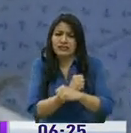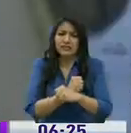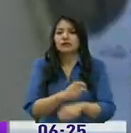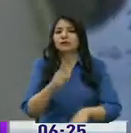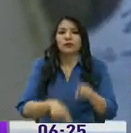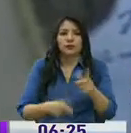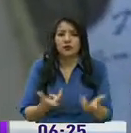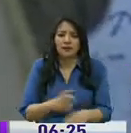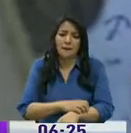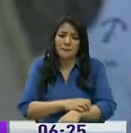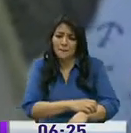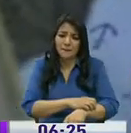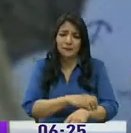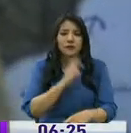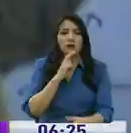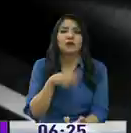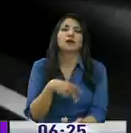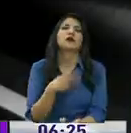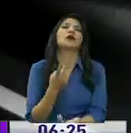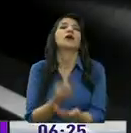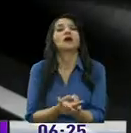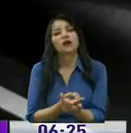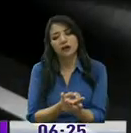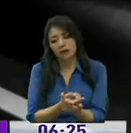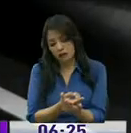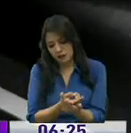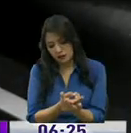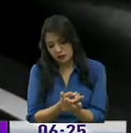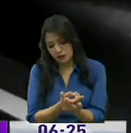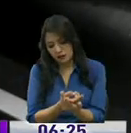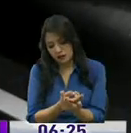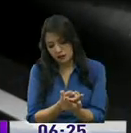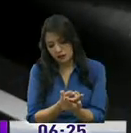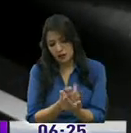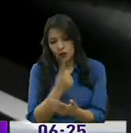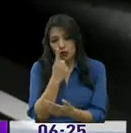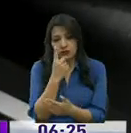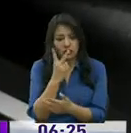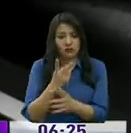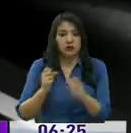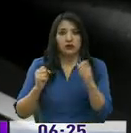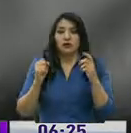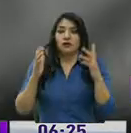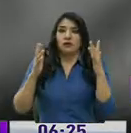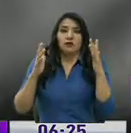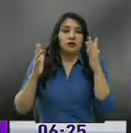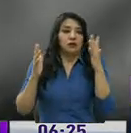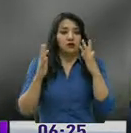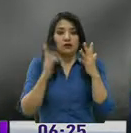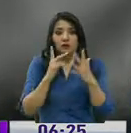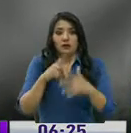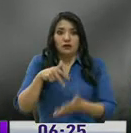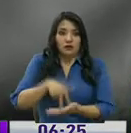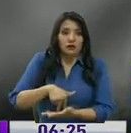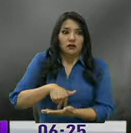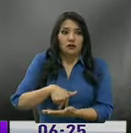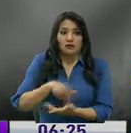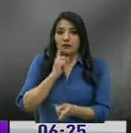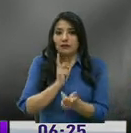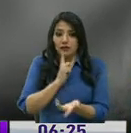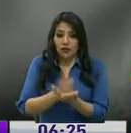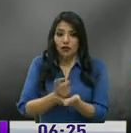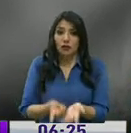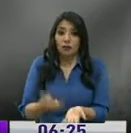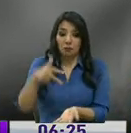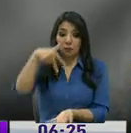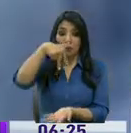fauces. Me quedé inconsciente, tal vez un segundo, dos segundos, y volví a reaccionar y decidí pararme. Y cuando